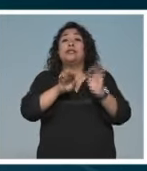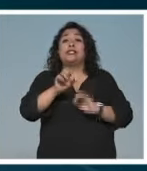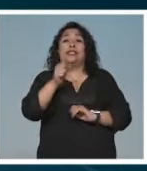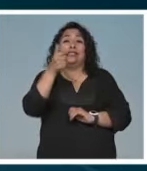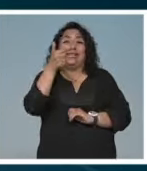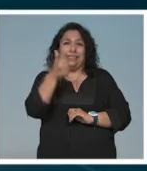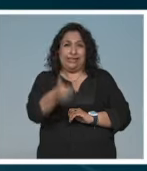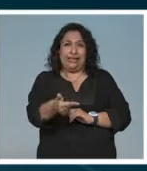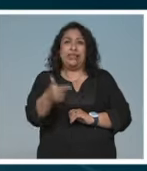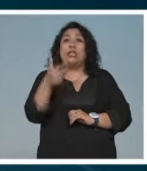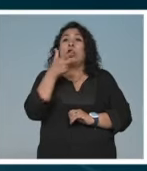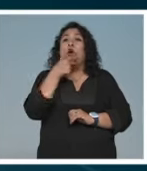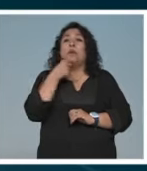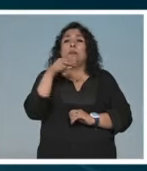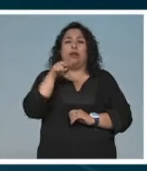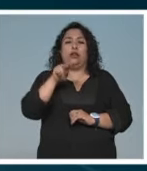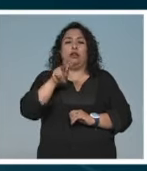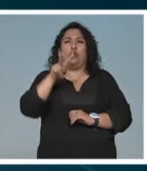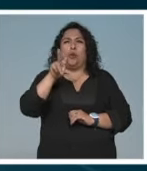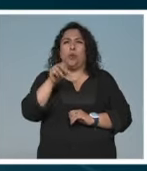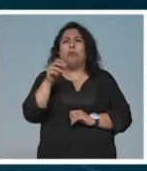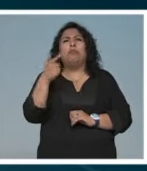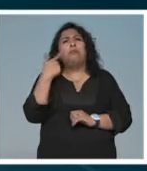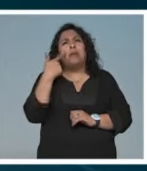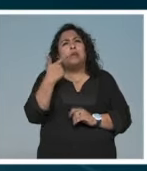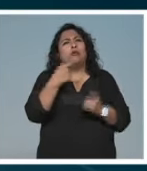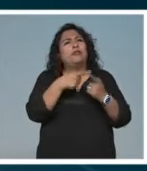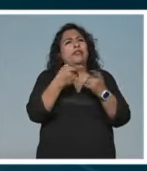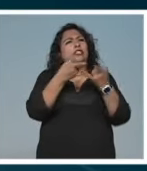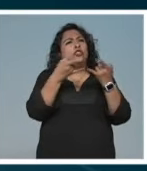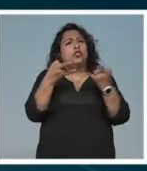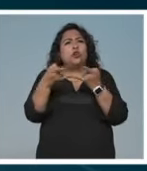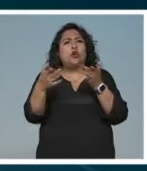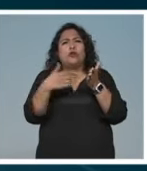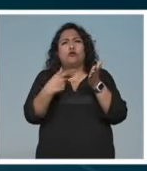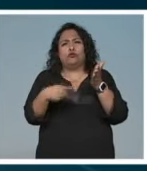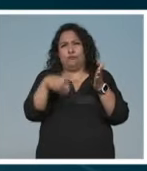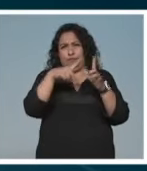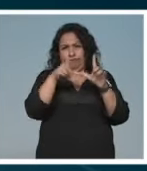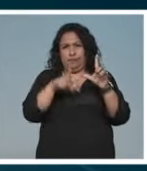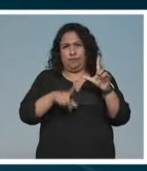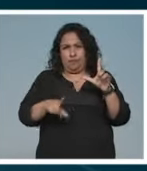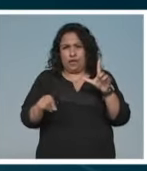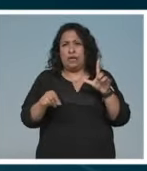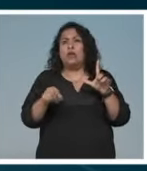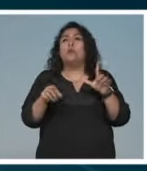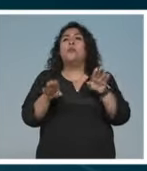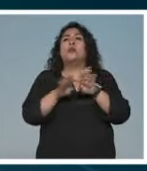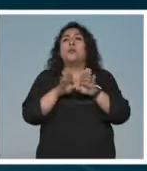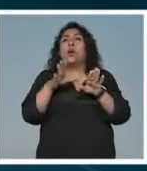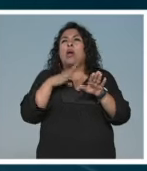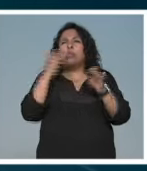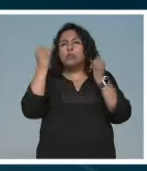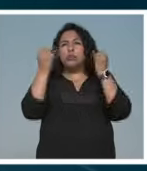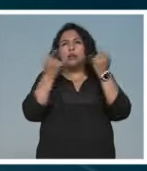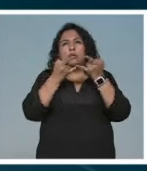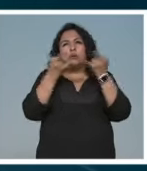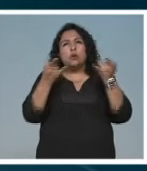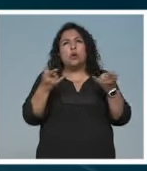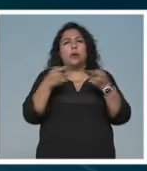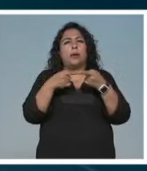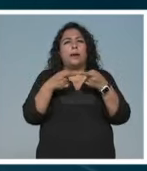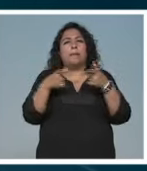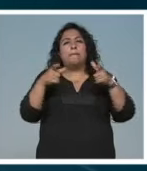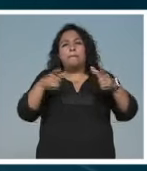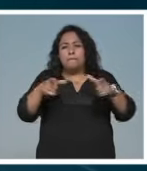1967, Salvador Novo hace un ameno recorrido por la historia de la cocina de nuestro país a través de una ingeniosa crónica de